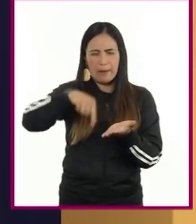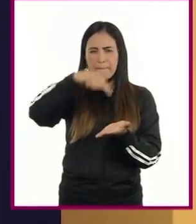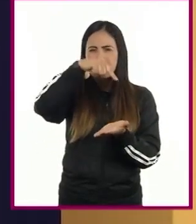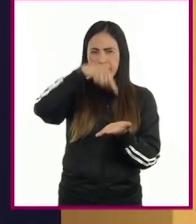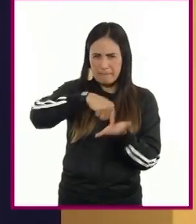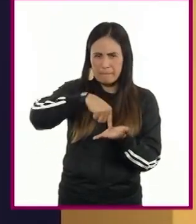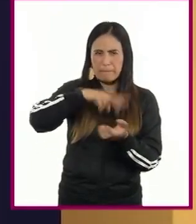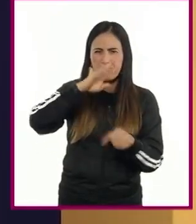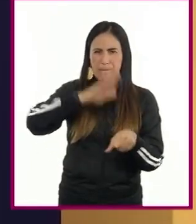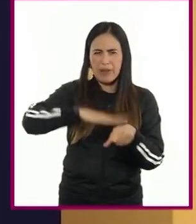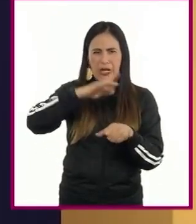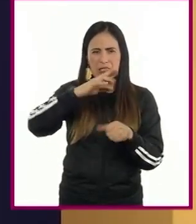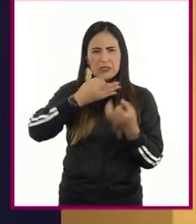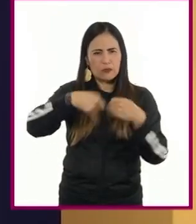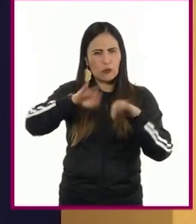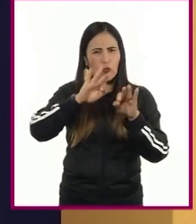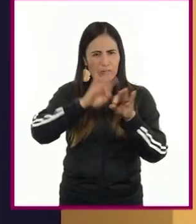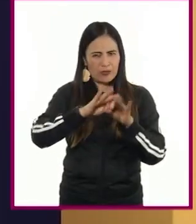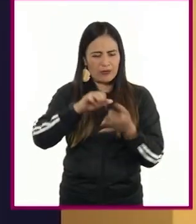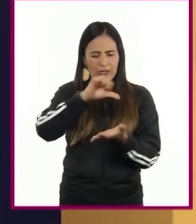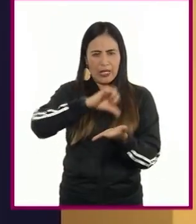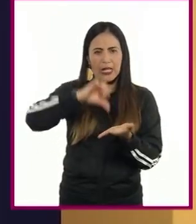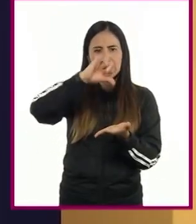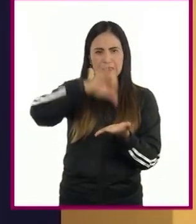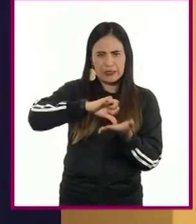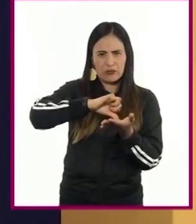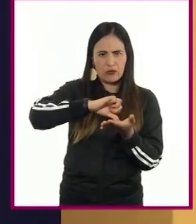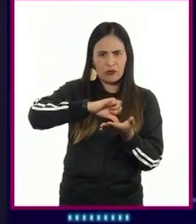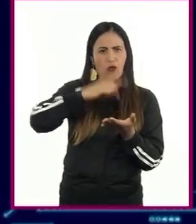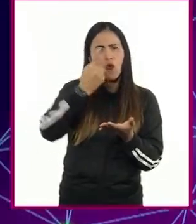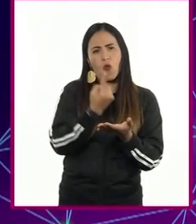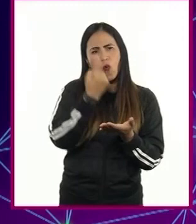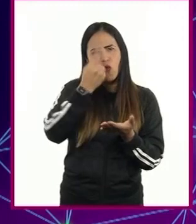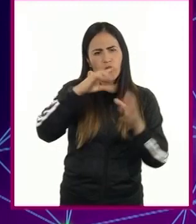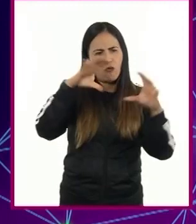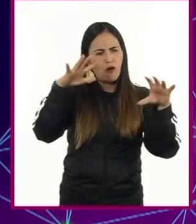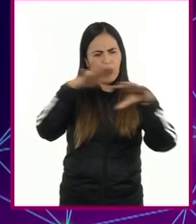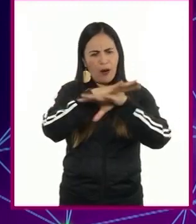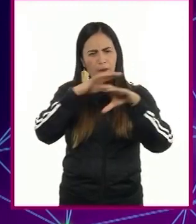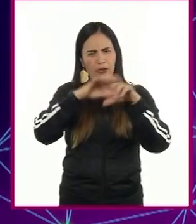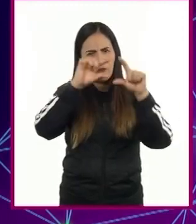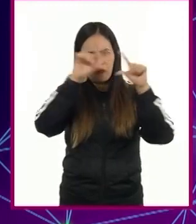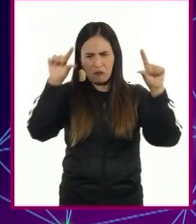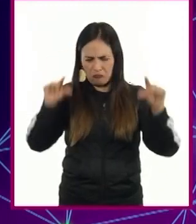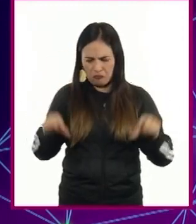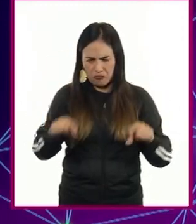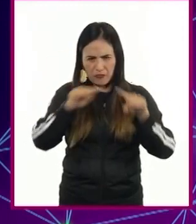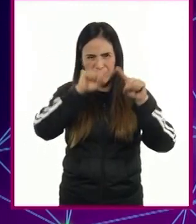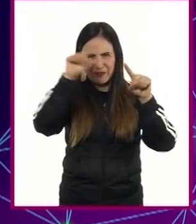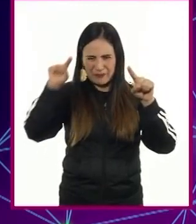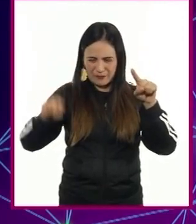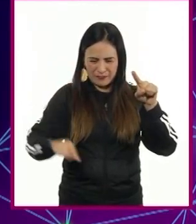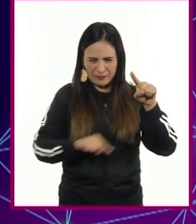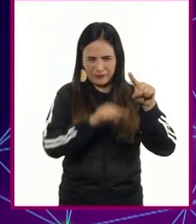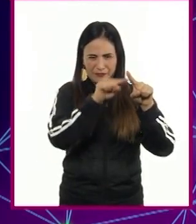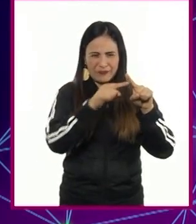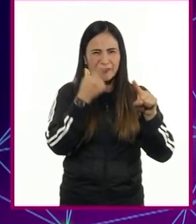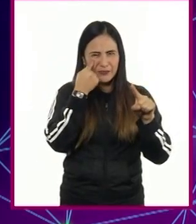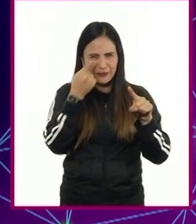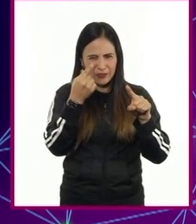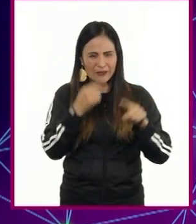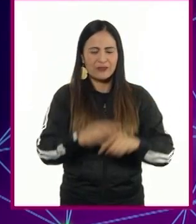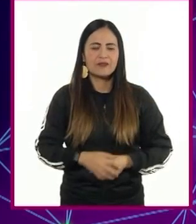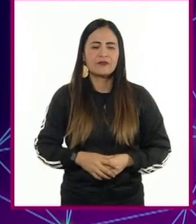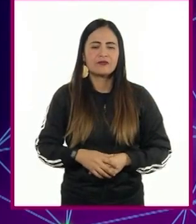cuadrado, aunque los otros valores queden rotados, como se mencionó arriba. Les dejo algunos ejemplos de cuadrados mágicos